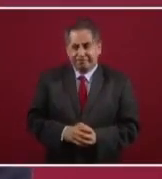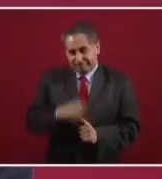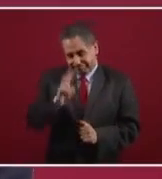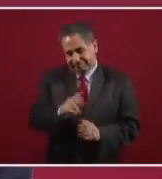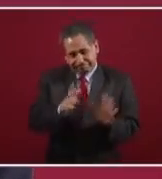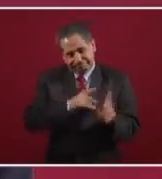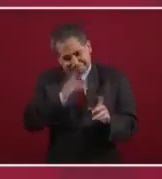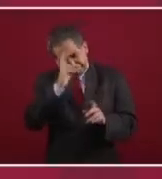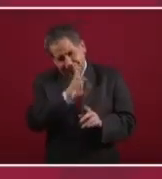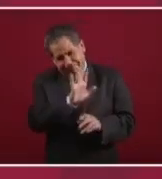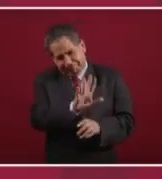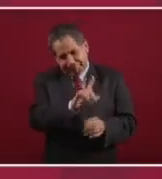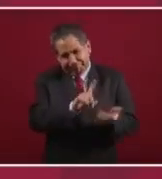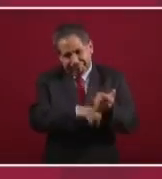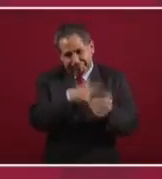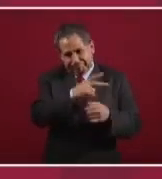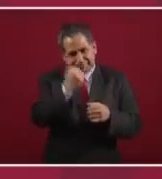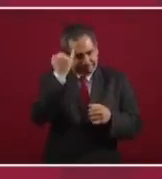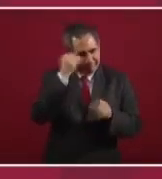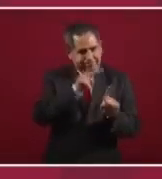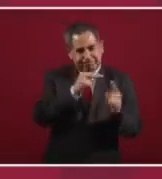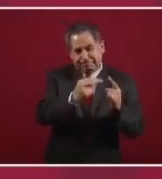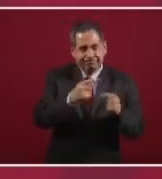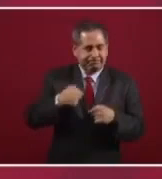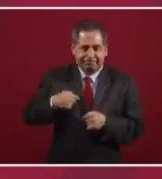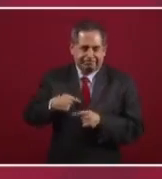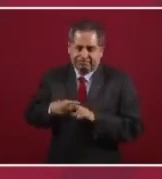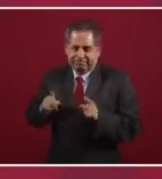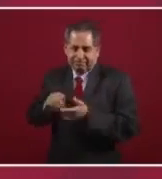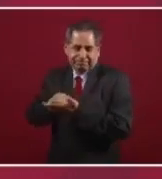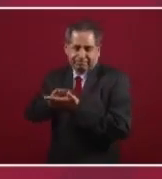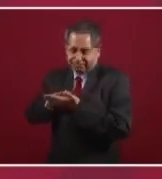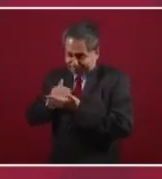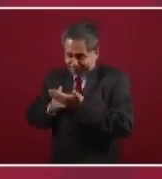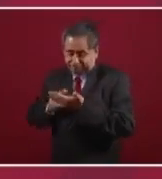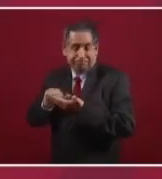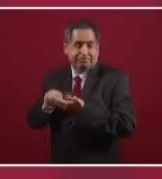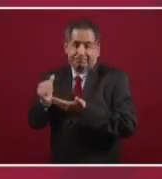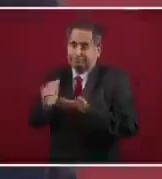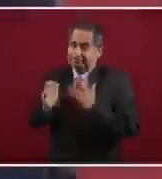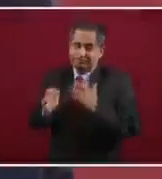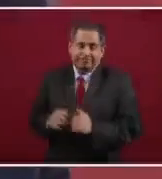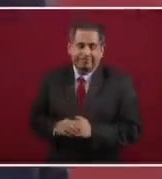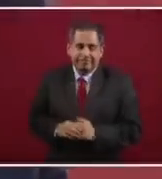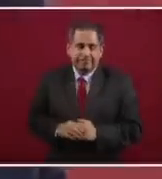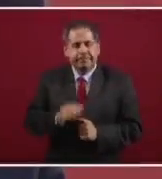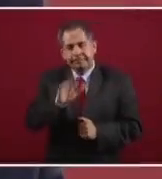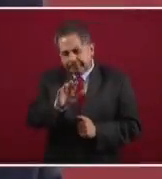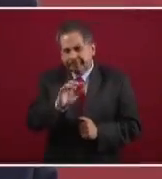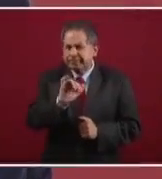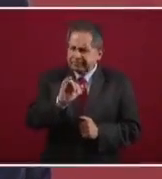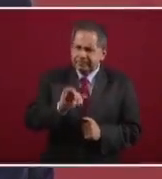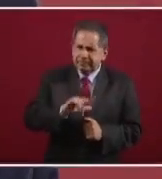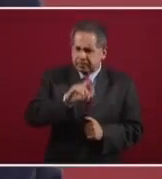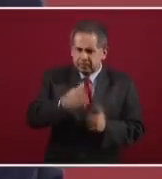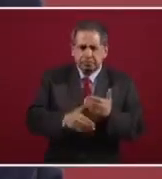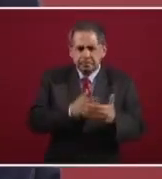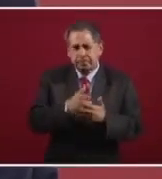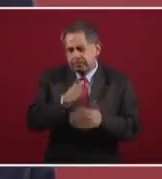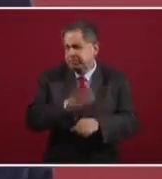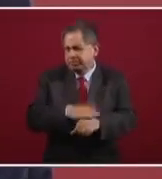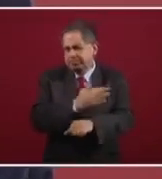Pero respeto mucho pues ese punto de vista. Y sí, en efecto, hemos demorado en echar a